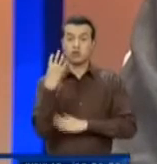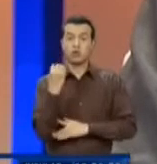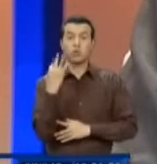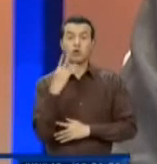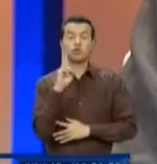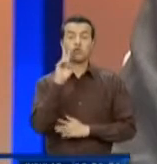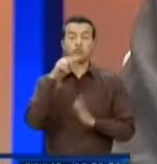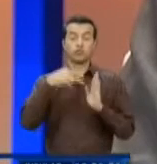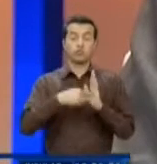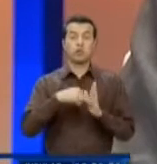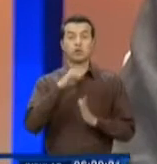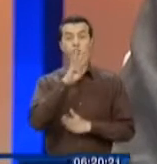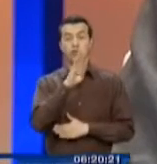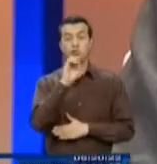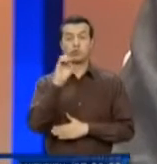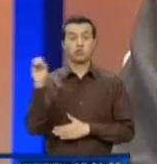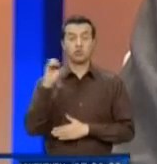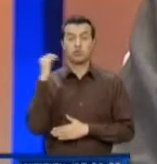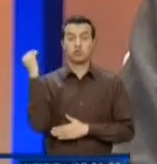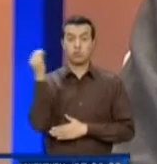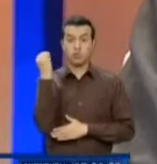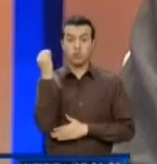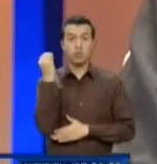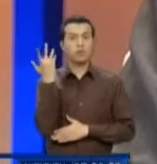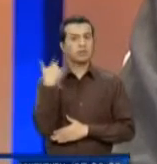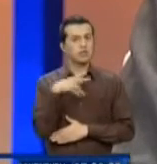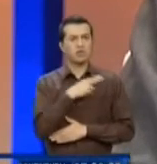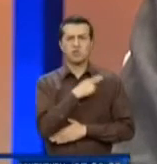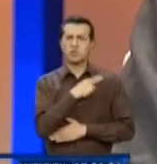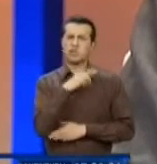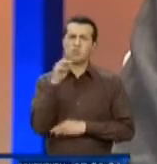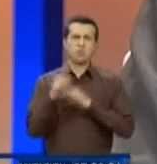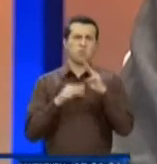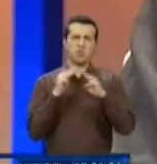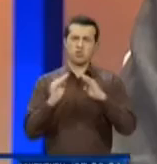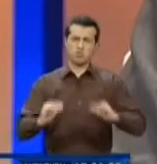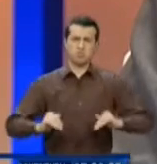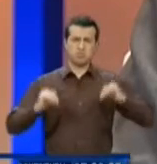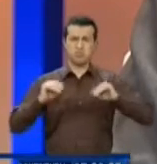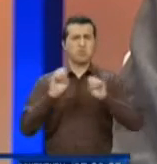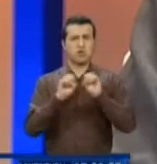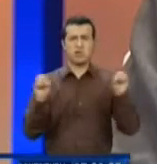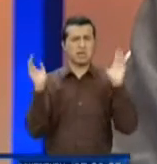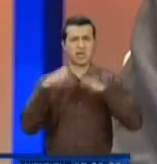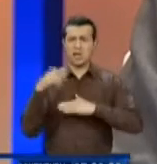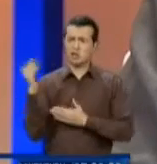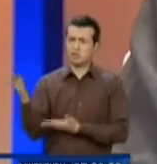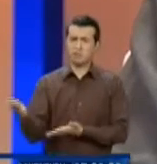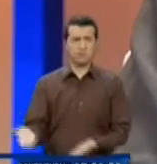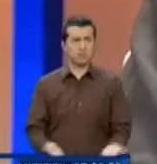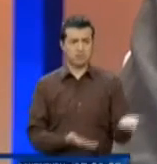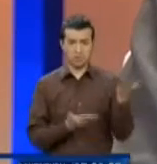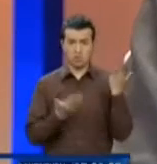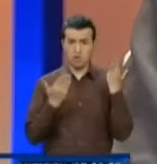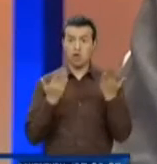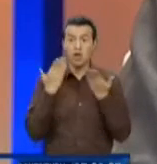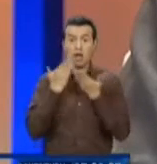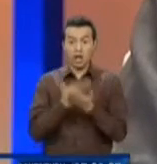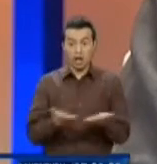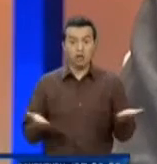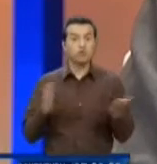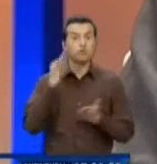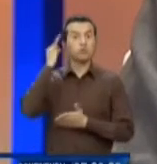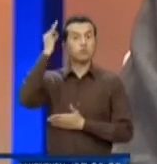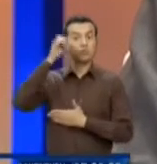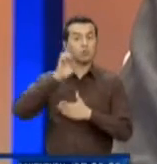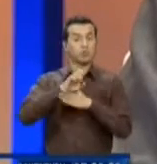10.482 jóvenes ecuatorianos fueron becados a las mejores universidades del mundo. Ahí está el futuro de nuestro país.